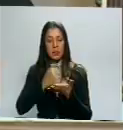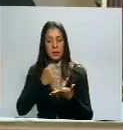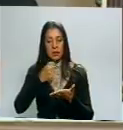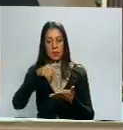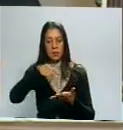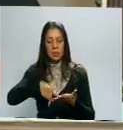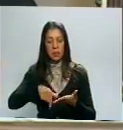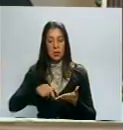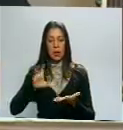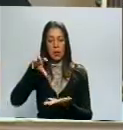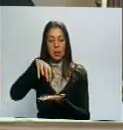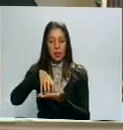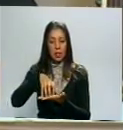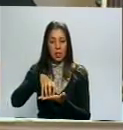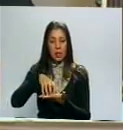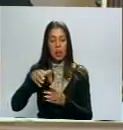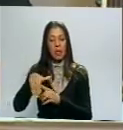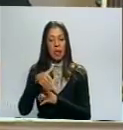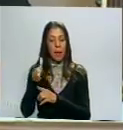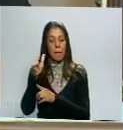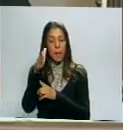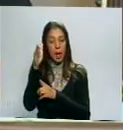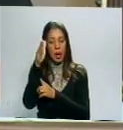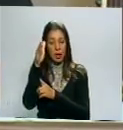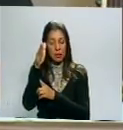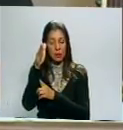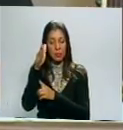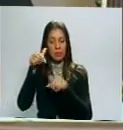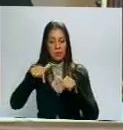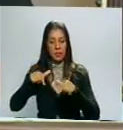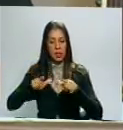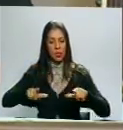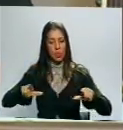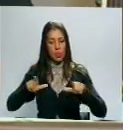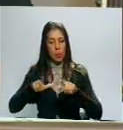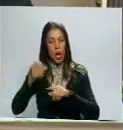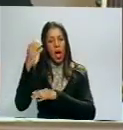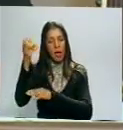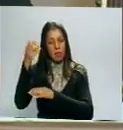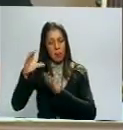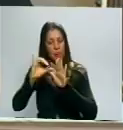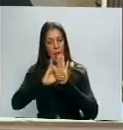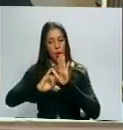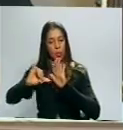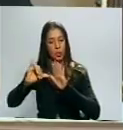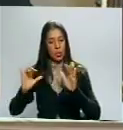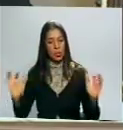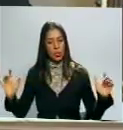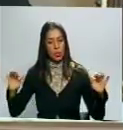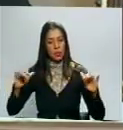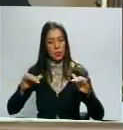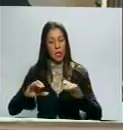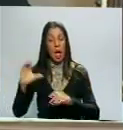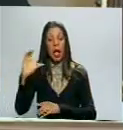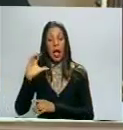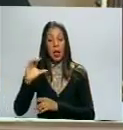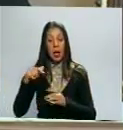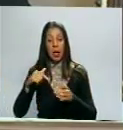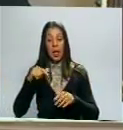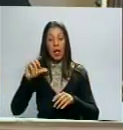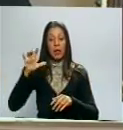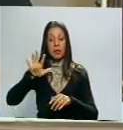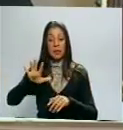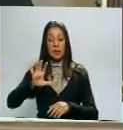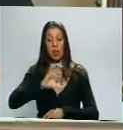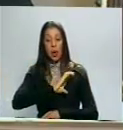Dado y firmado en el hemiciclo protocolar del Palacio Federal Legislativo, sede de la Asamblea Nacional Constituyente, en Caracas, a los 5 días del